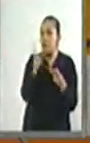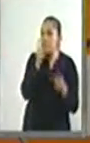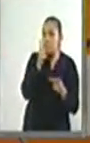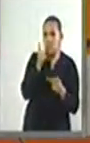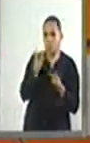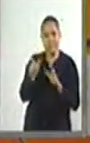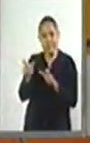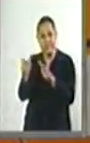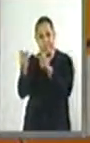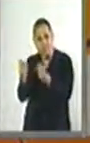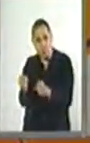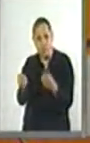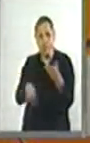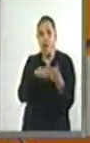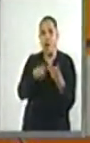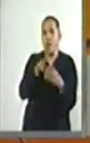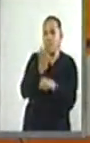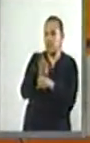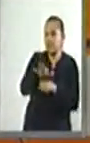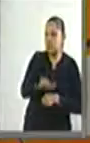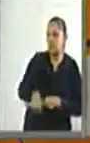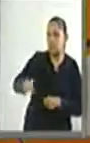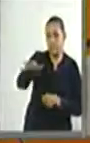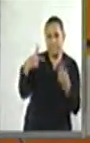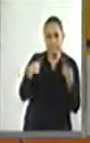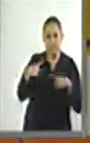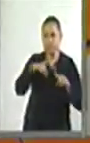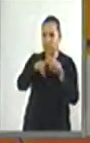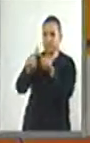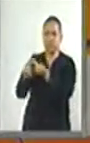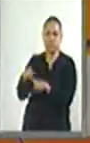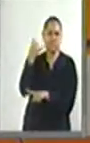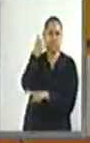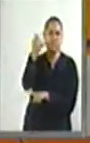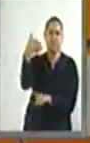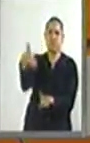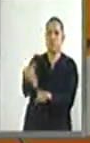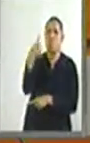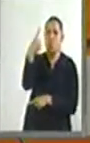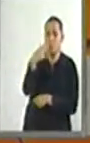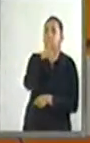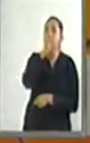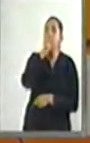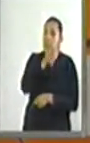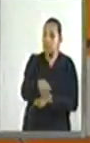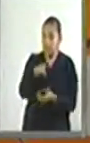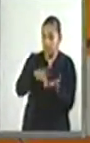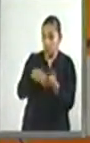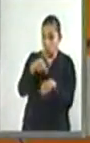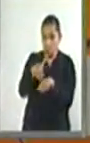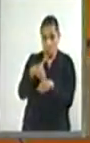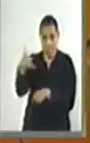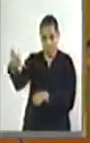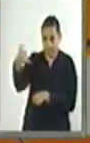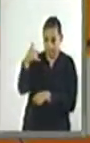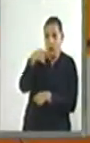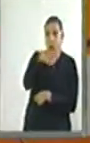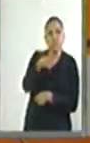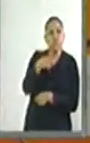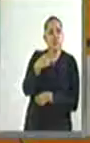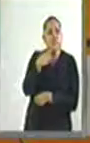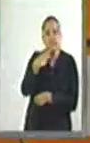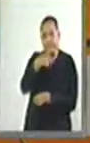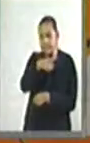civil en nuestro país. Además, este número cuenta con la capacidad de georreferenciación, es decir, permite ubicar